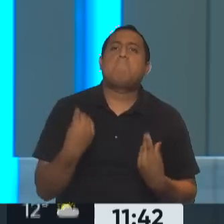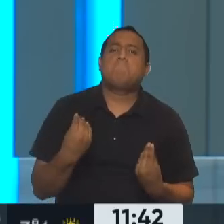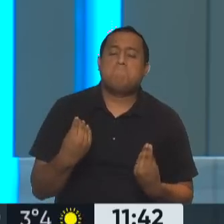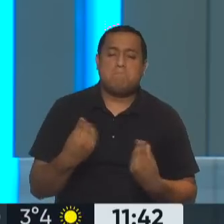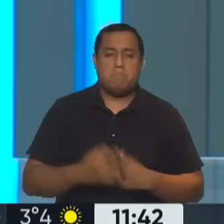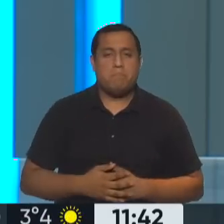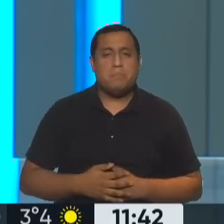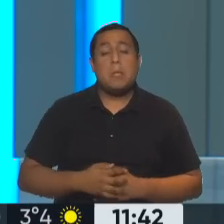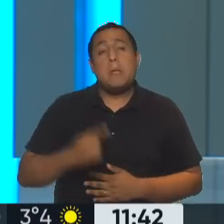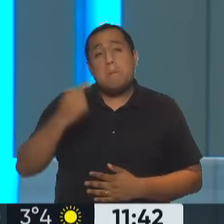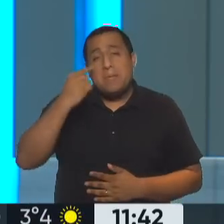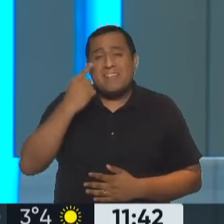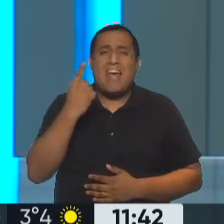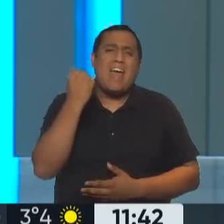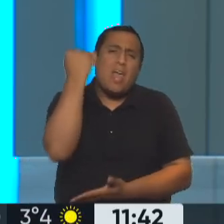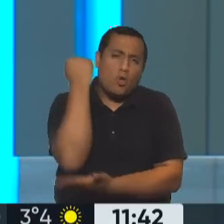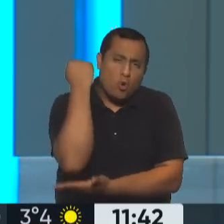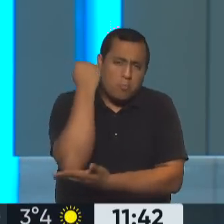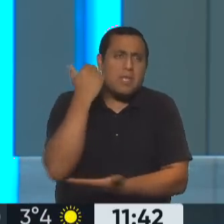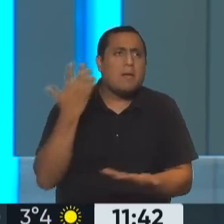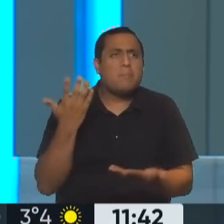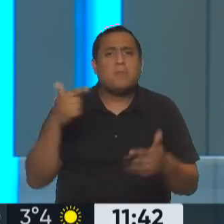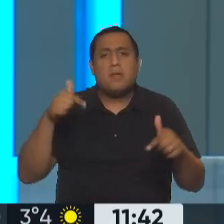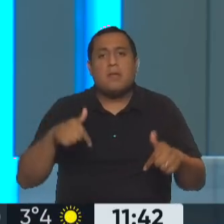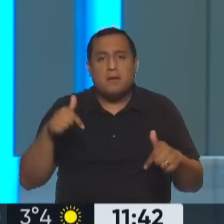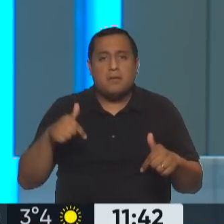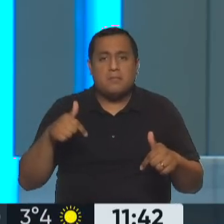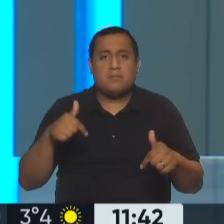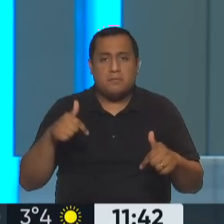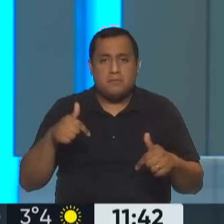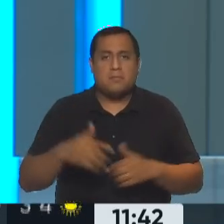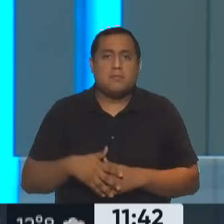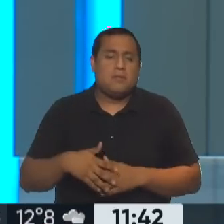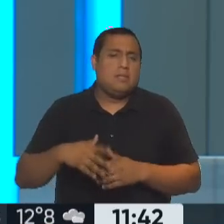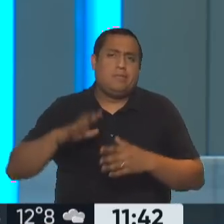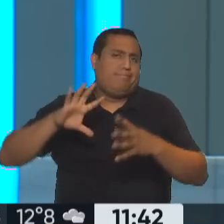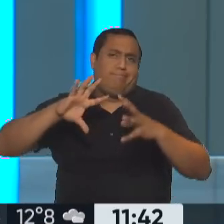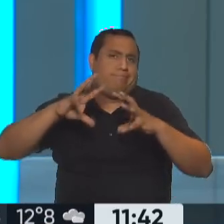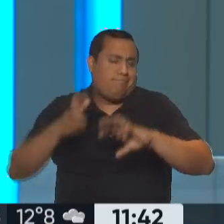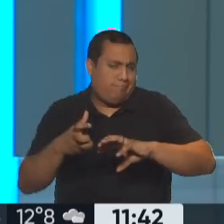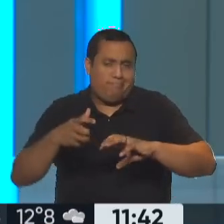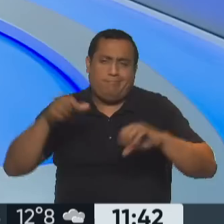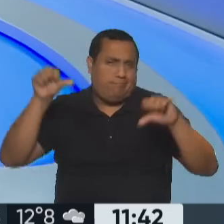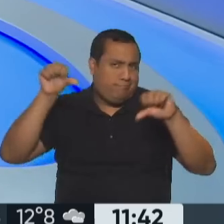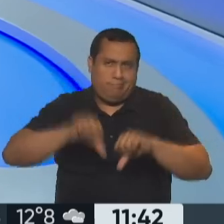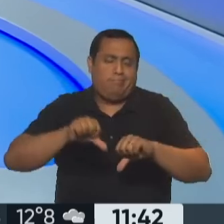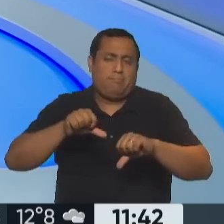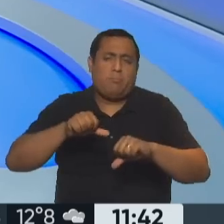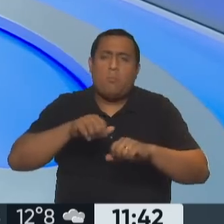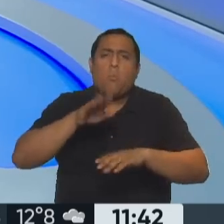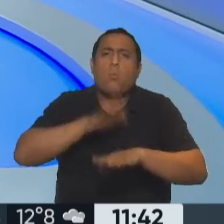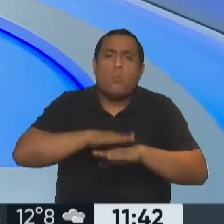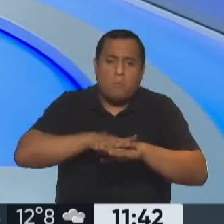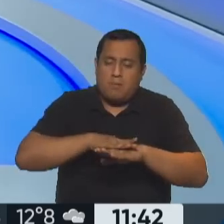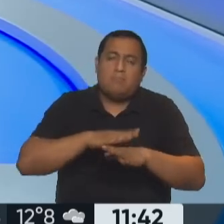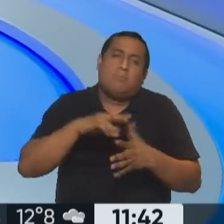espera, con una economía que viene bastante golpeada y bastante castigada, no solo por cuestiones